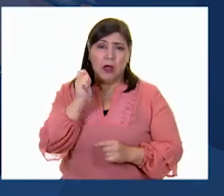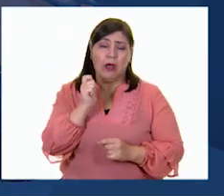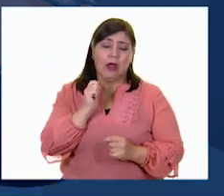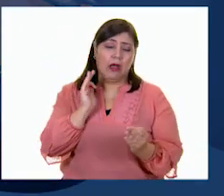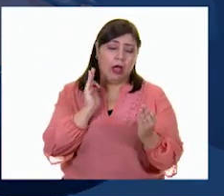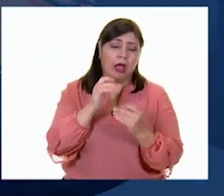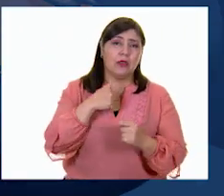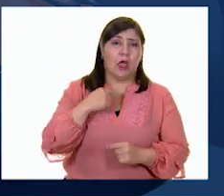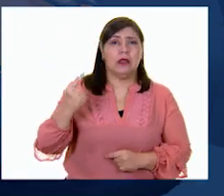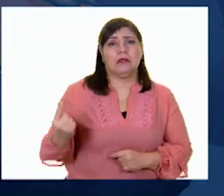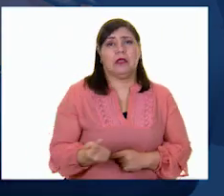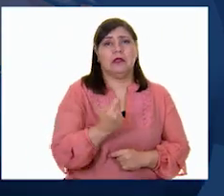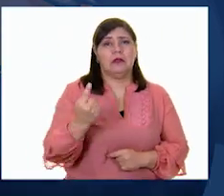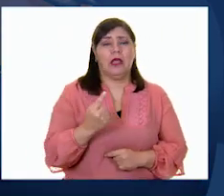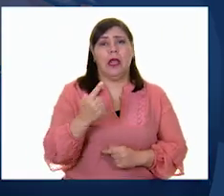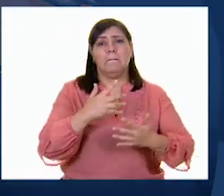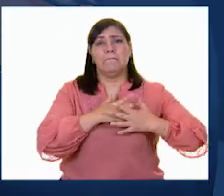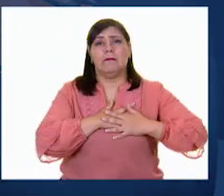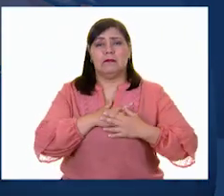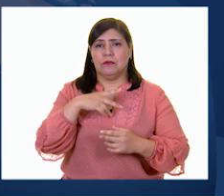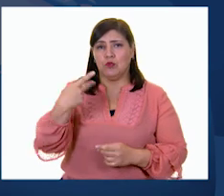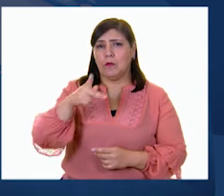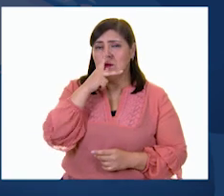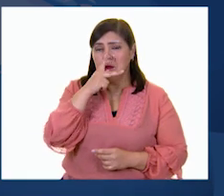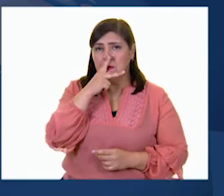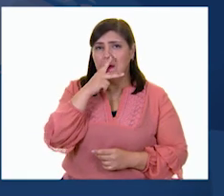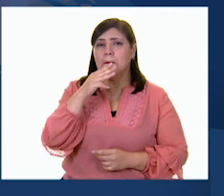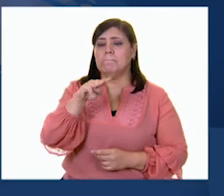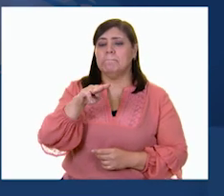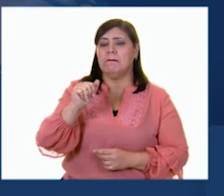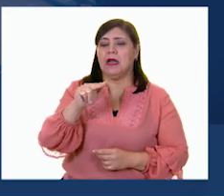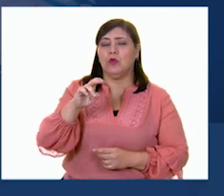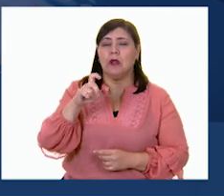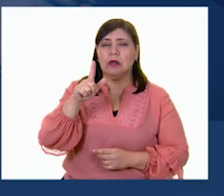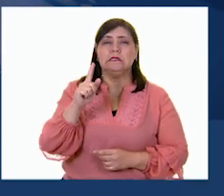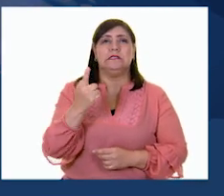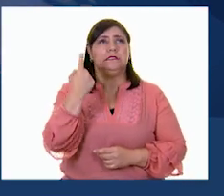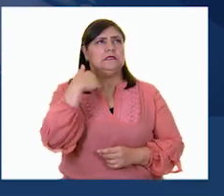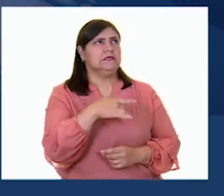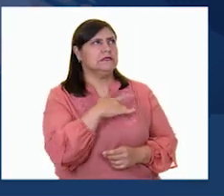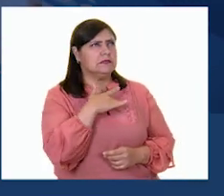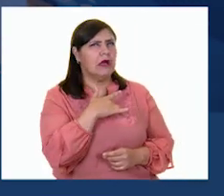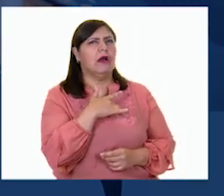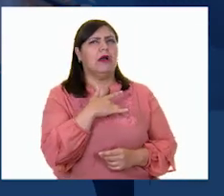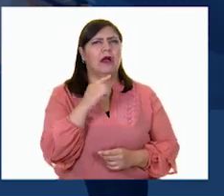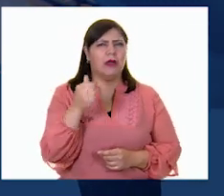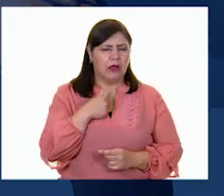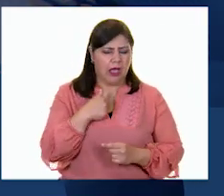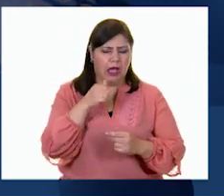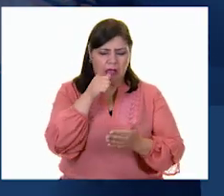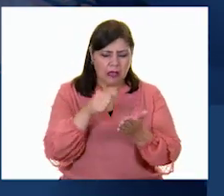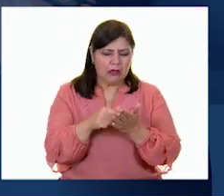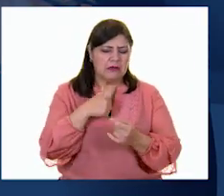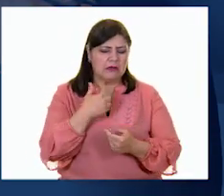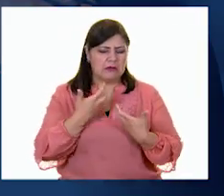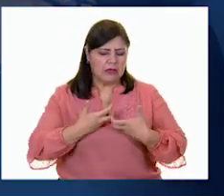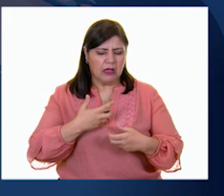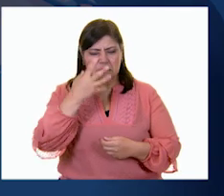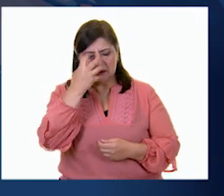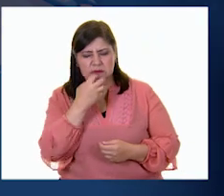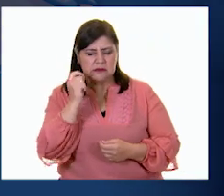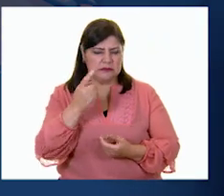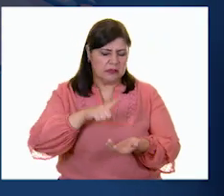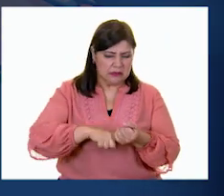tu amante padre, Manuel. Esta carta no hizo más efecto que entristecerme algunos ratos, pero sin profundizar sus verdades